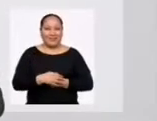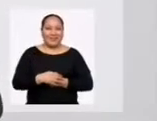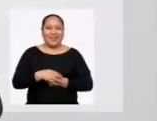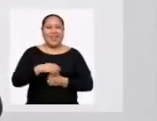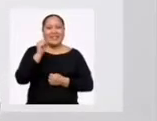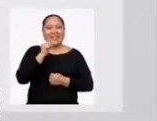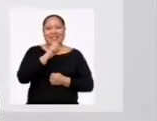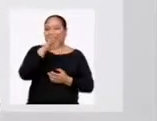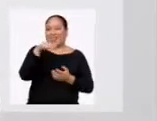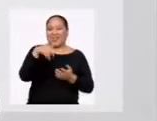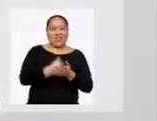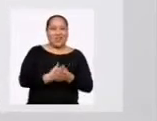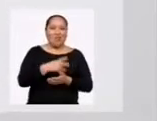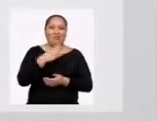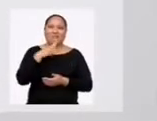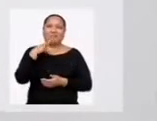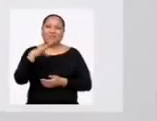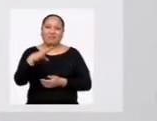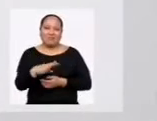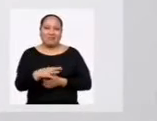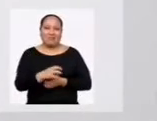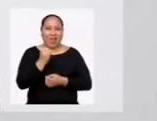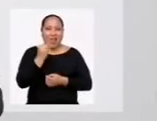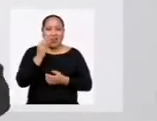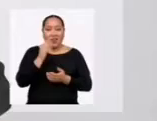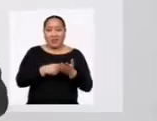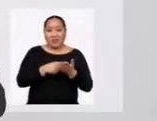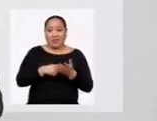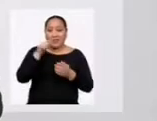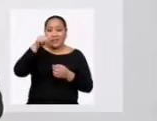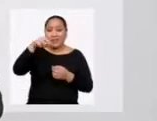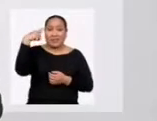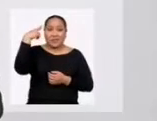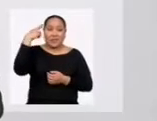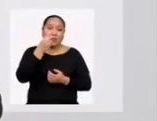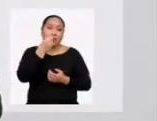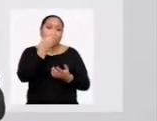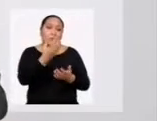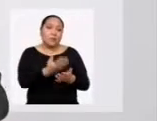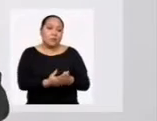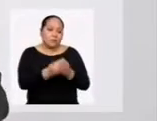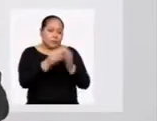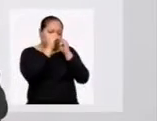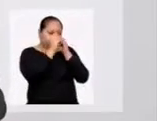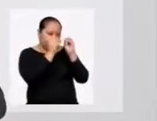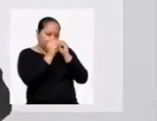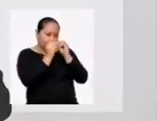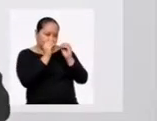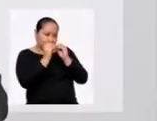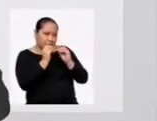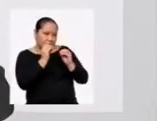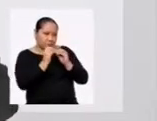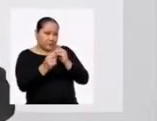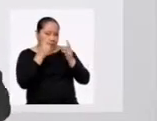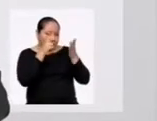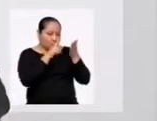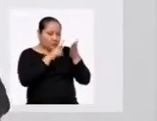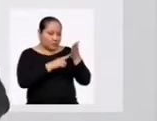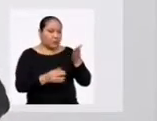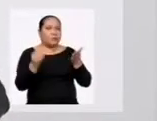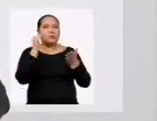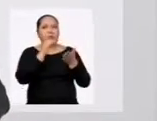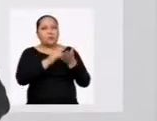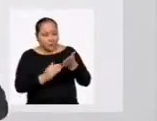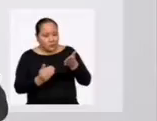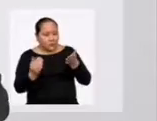todos caemos en eso a veces. Por eso justamente es bueno que editemos nuestros textos, revisarlos varias veces